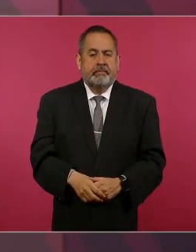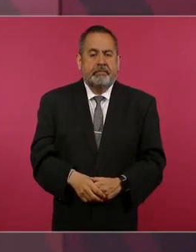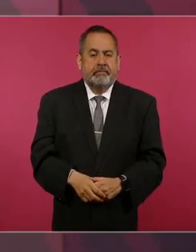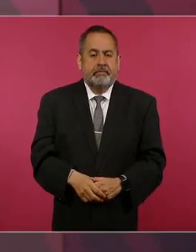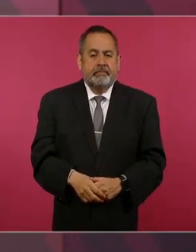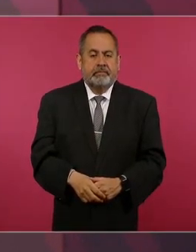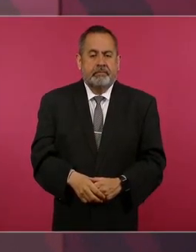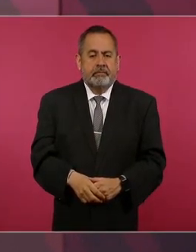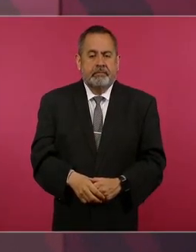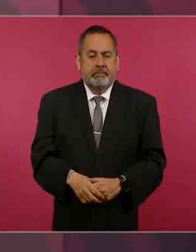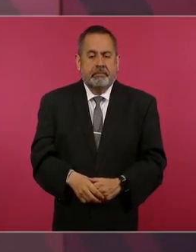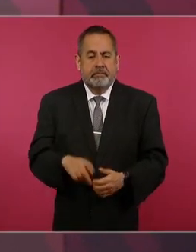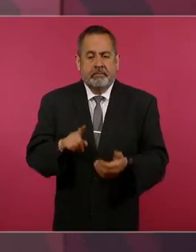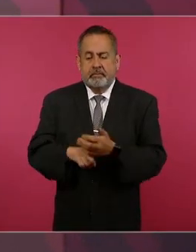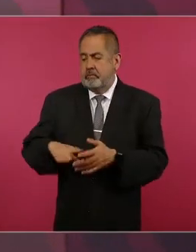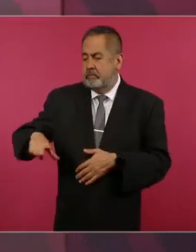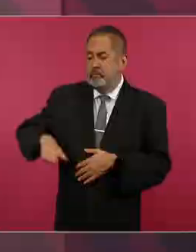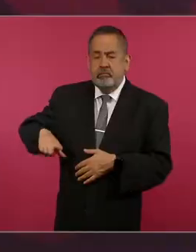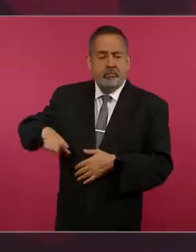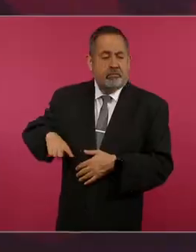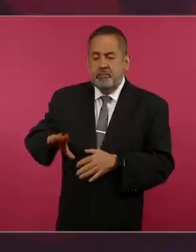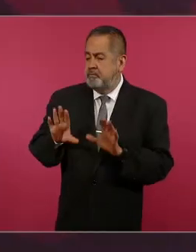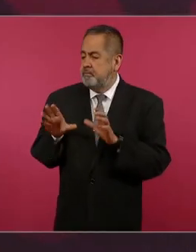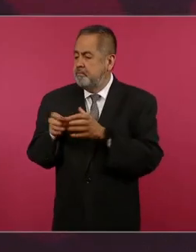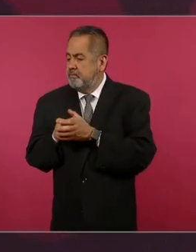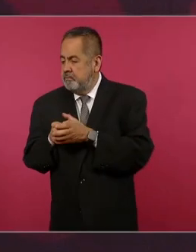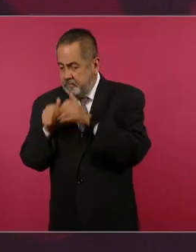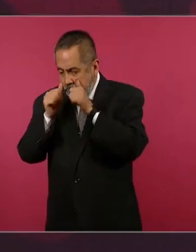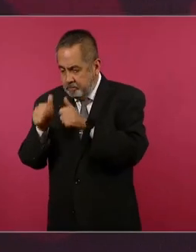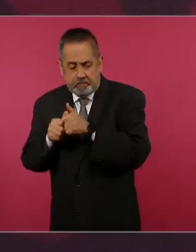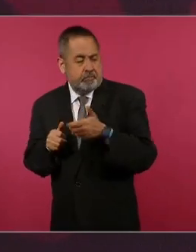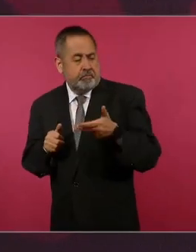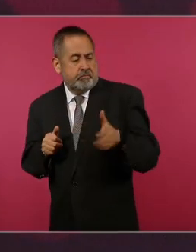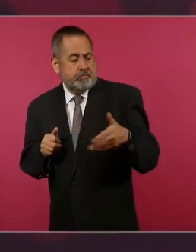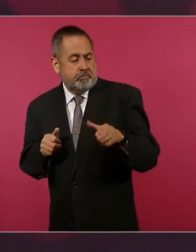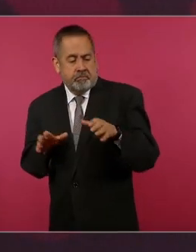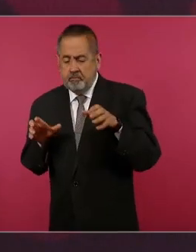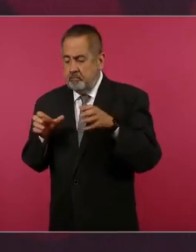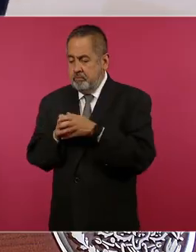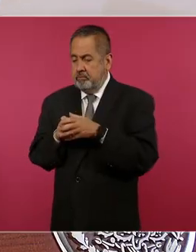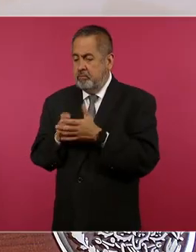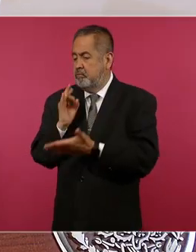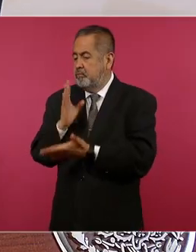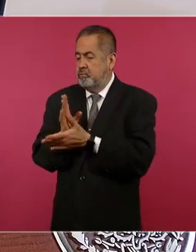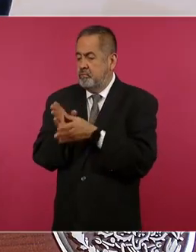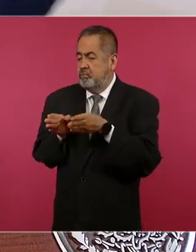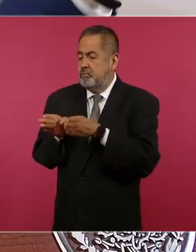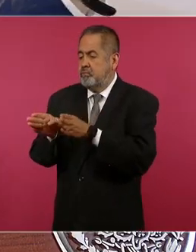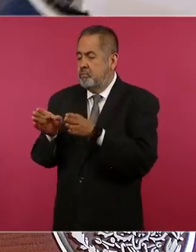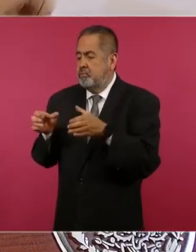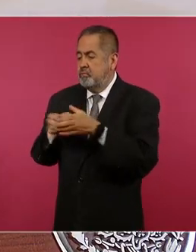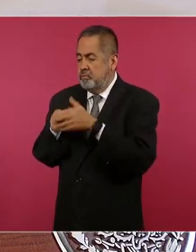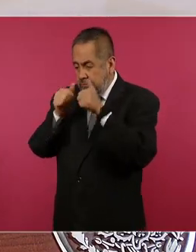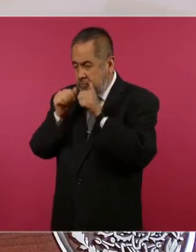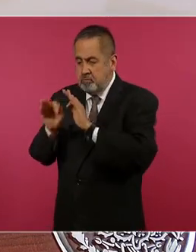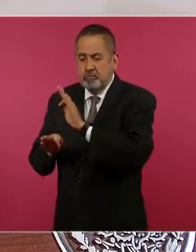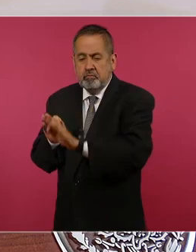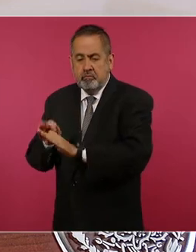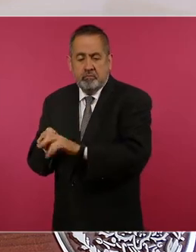No puede haber un gobierno faccioso, es decir, de una facción, de un grupo,